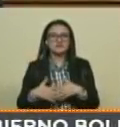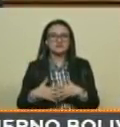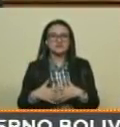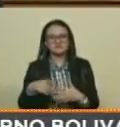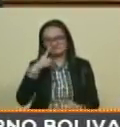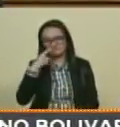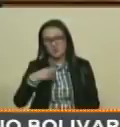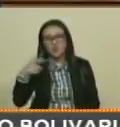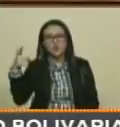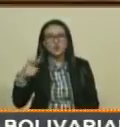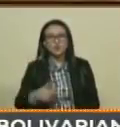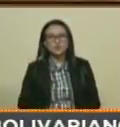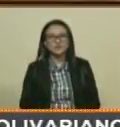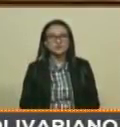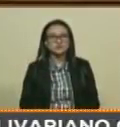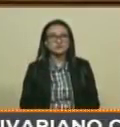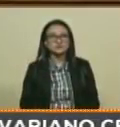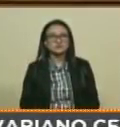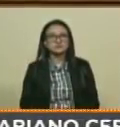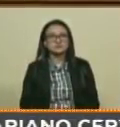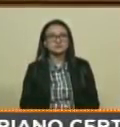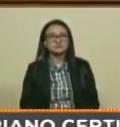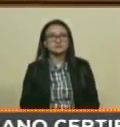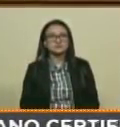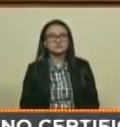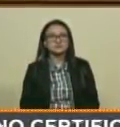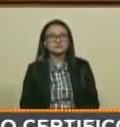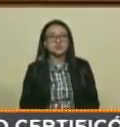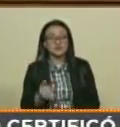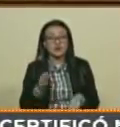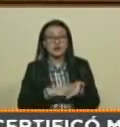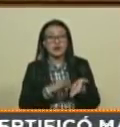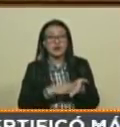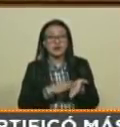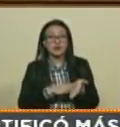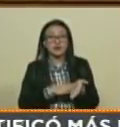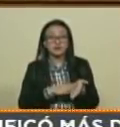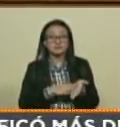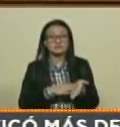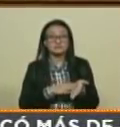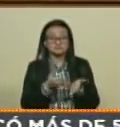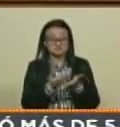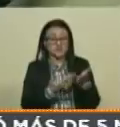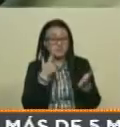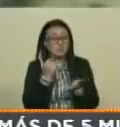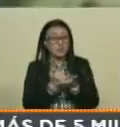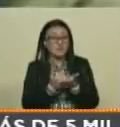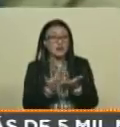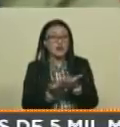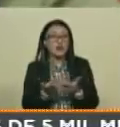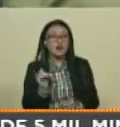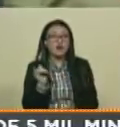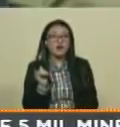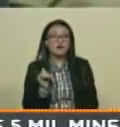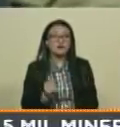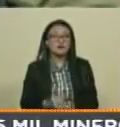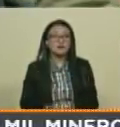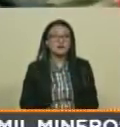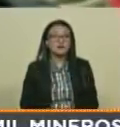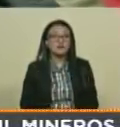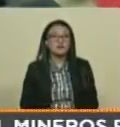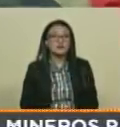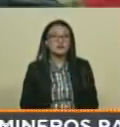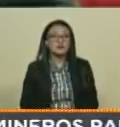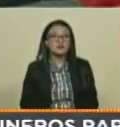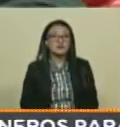nada. Eso estaba allí. Ahora hay gente de estos escribidores, que son una minoría,